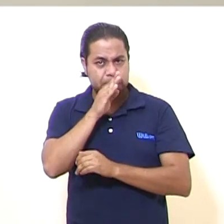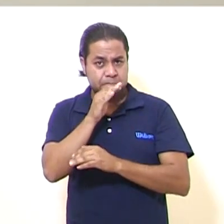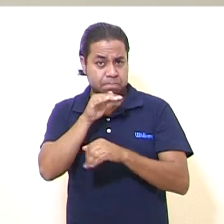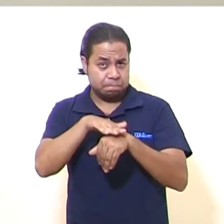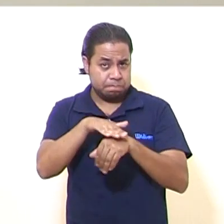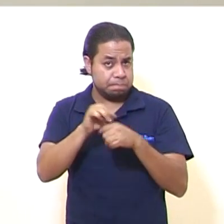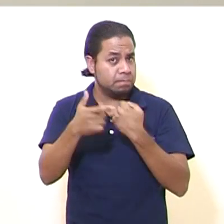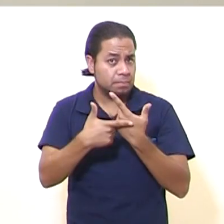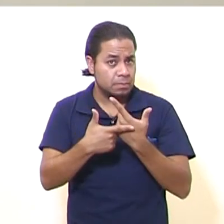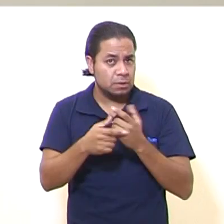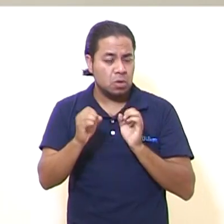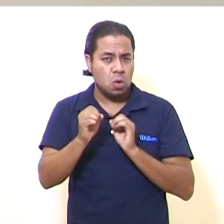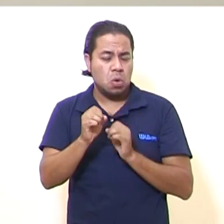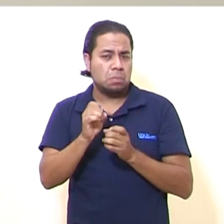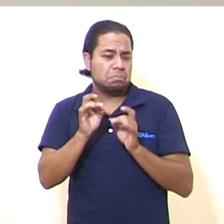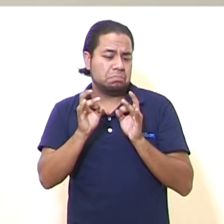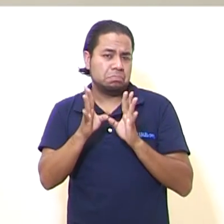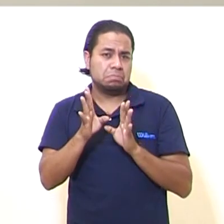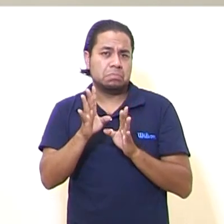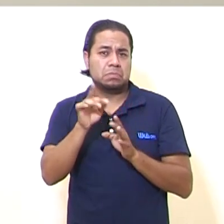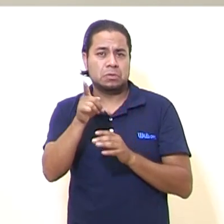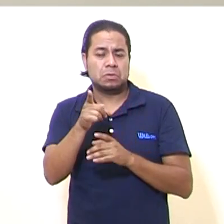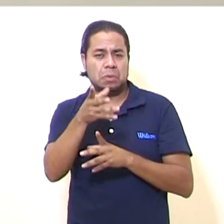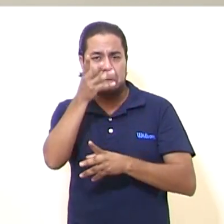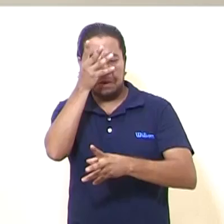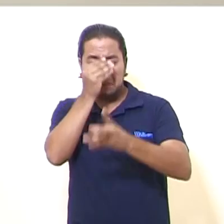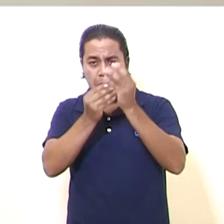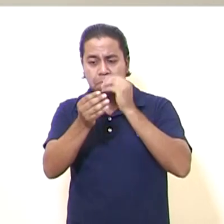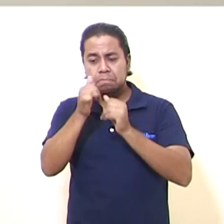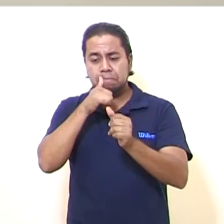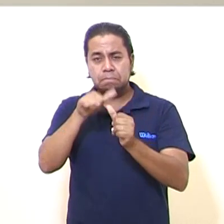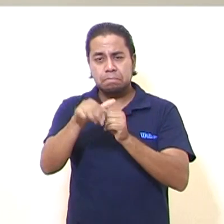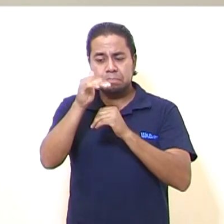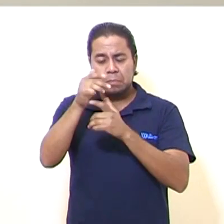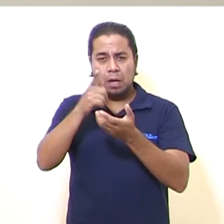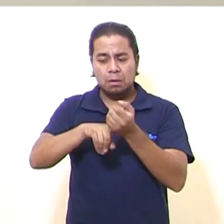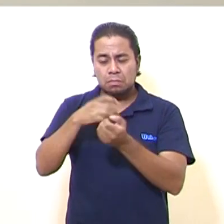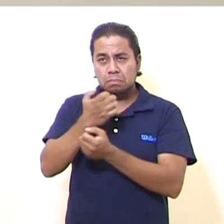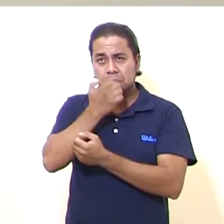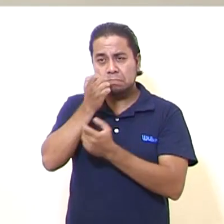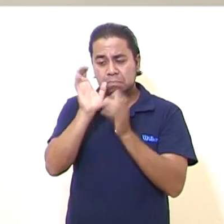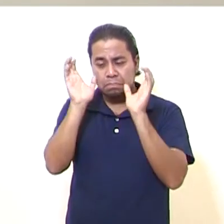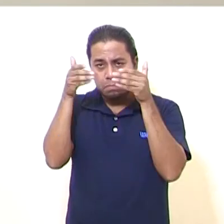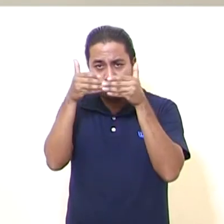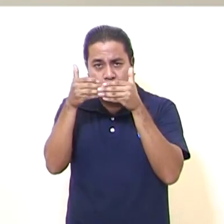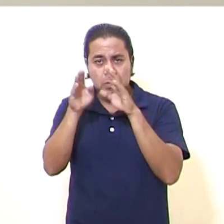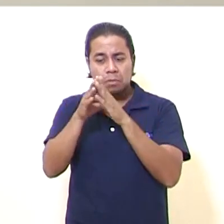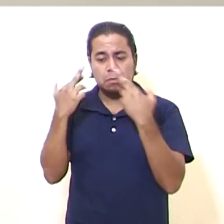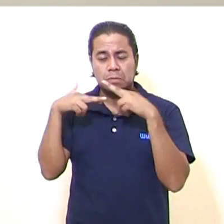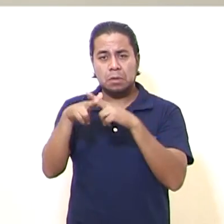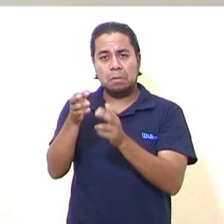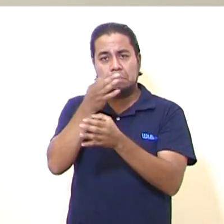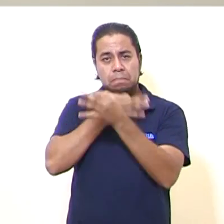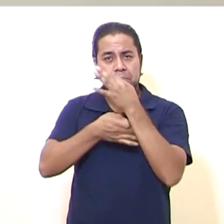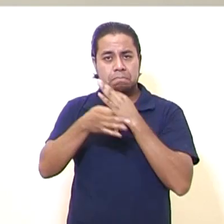¿O solamente las has aprendido en la escuela como te las dice tu